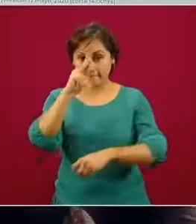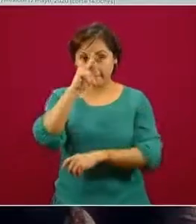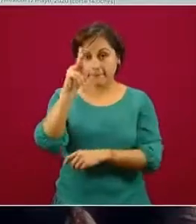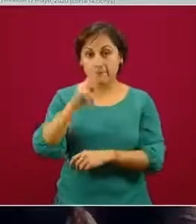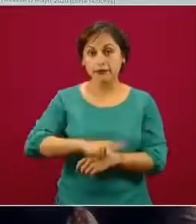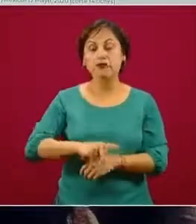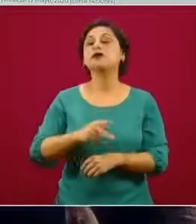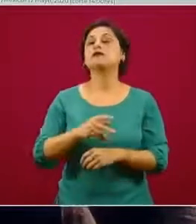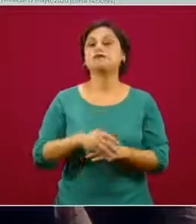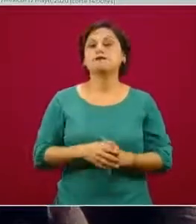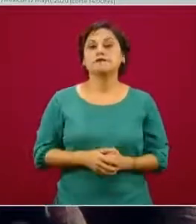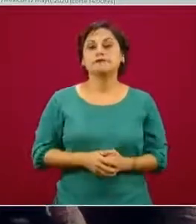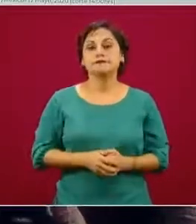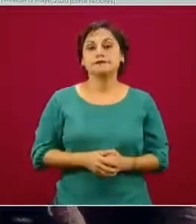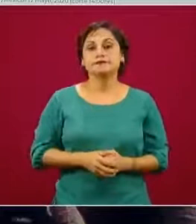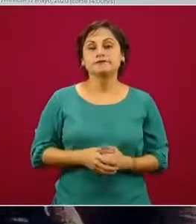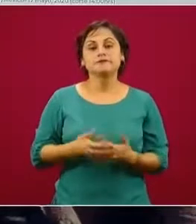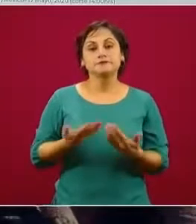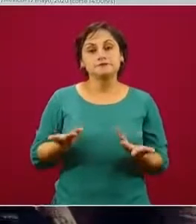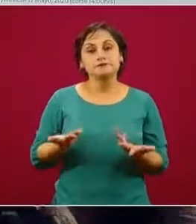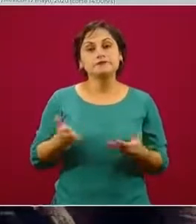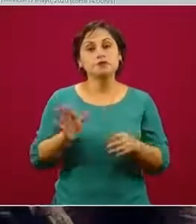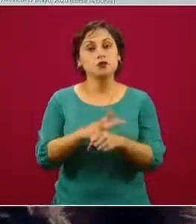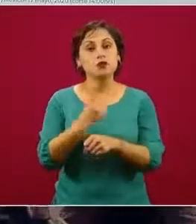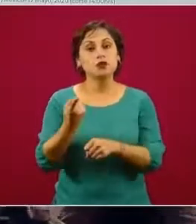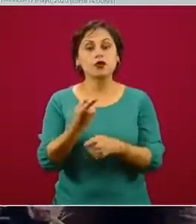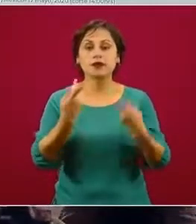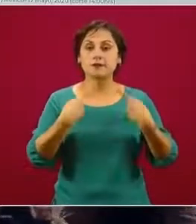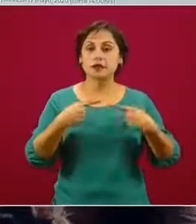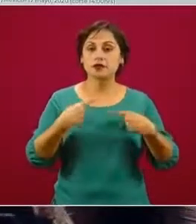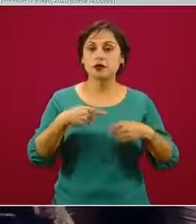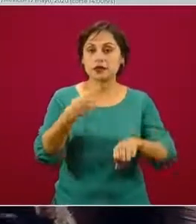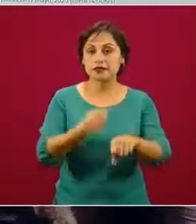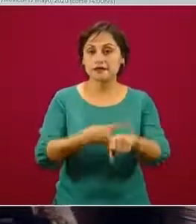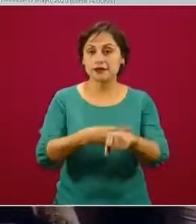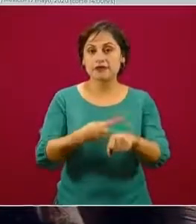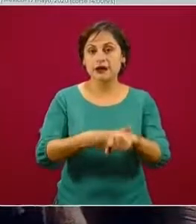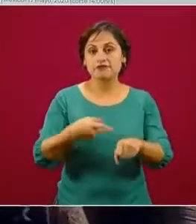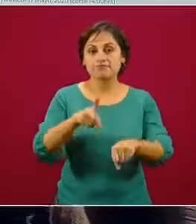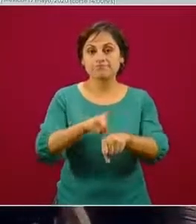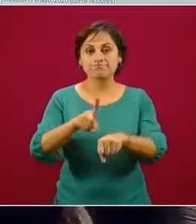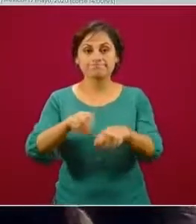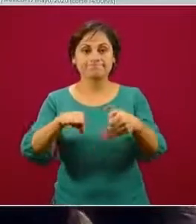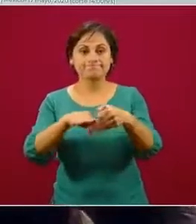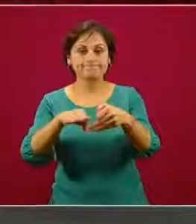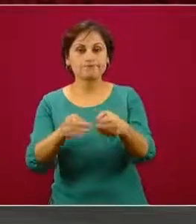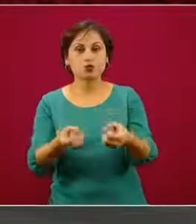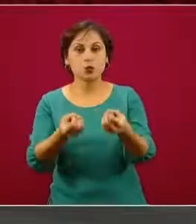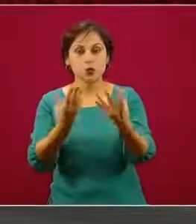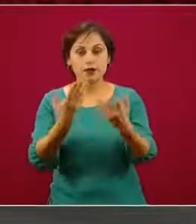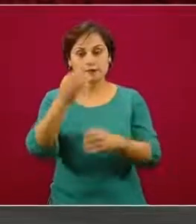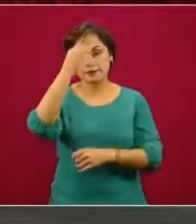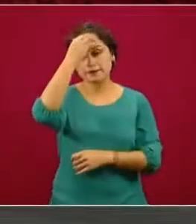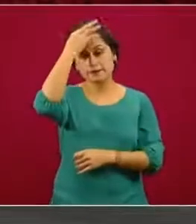mayor intensidad en la frecuencia de casos que ocurren diariamente. La siguiente.